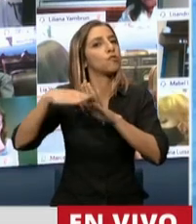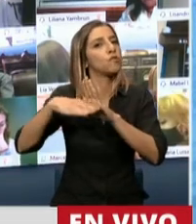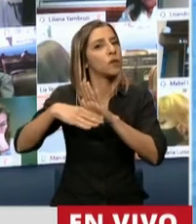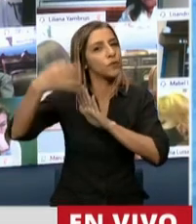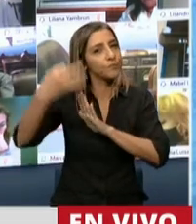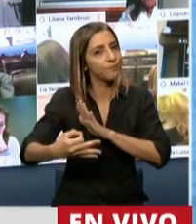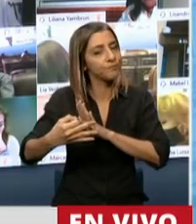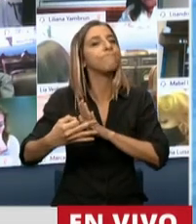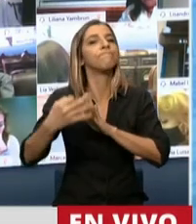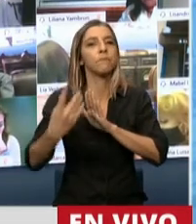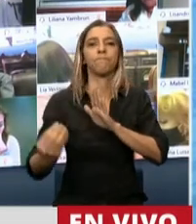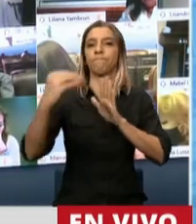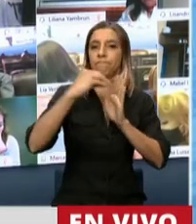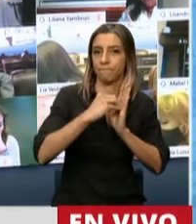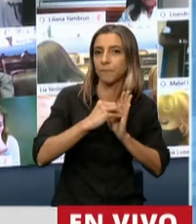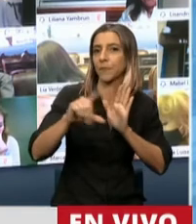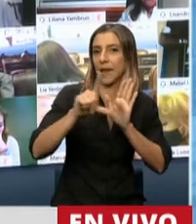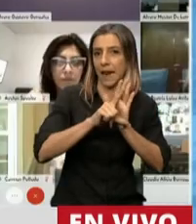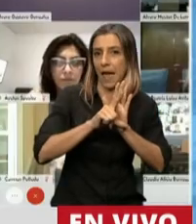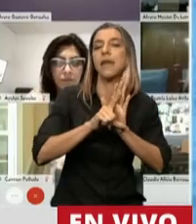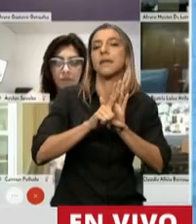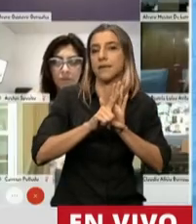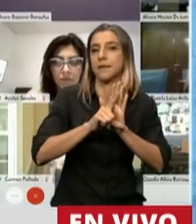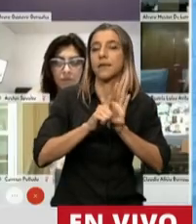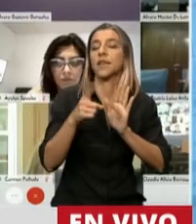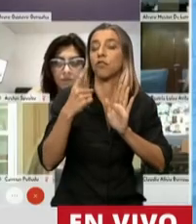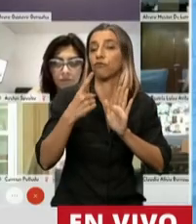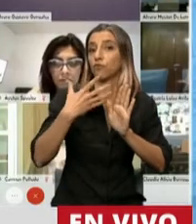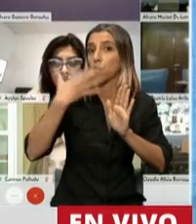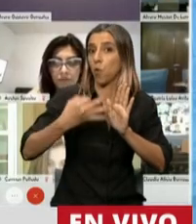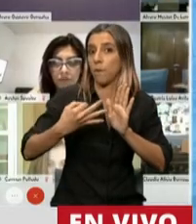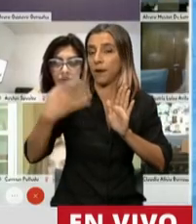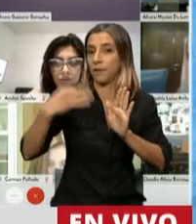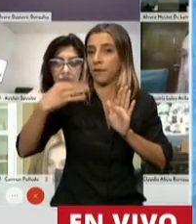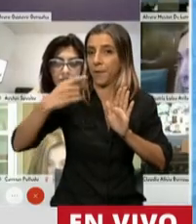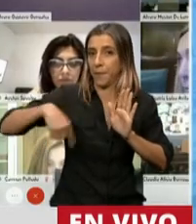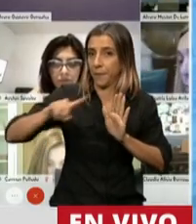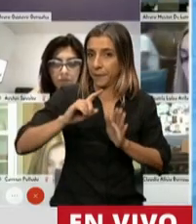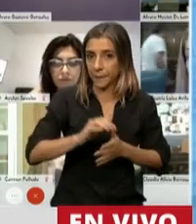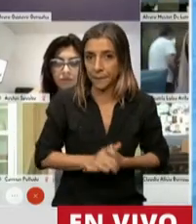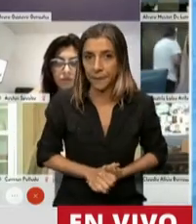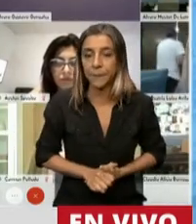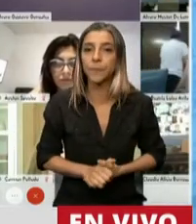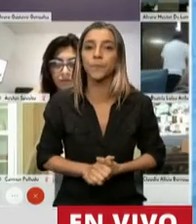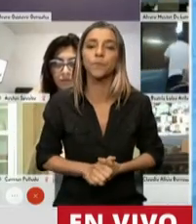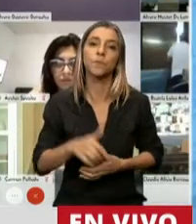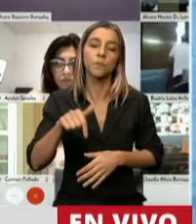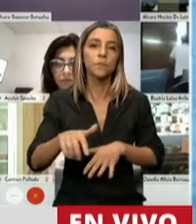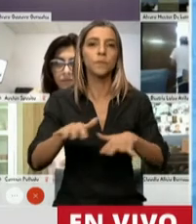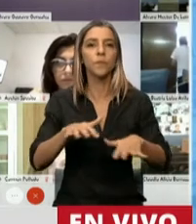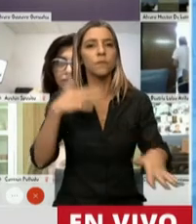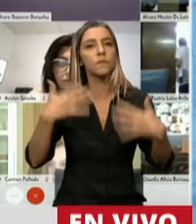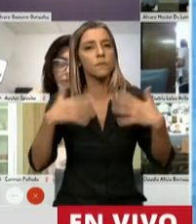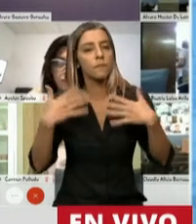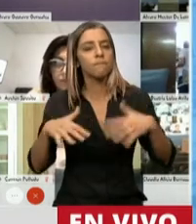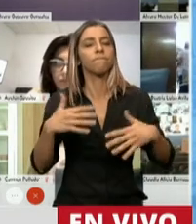una ley que tiene que ser cumplida. Es cierto que la emergencia nos pone en una situación de